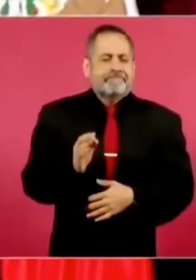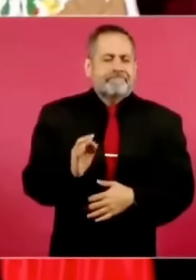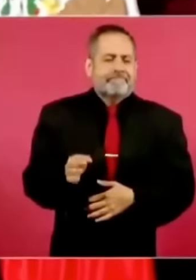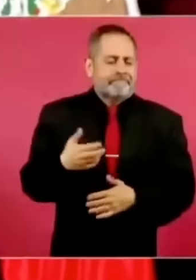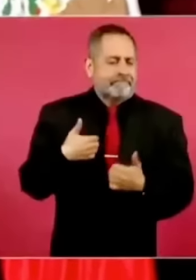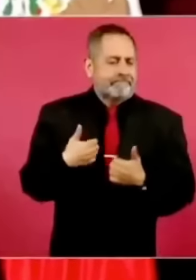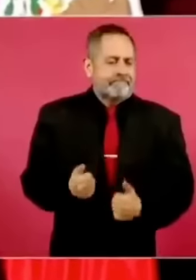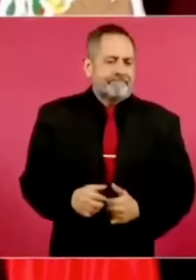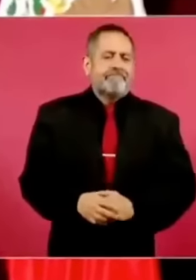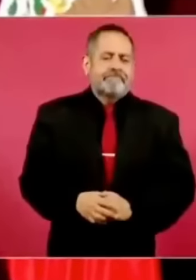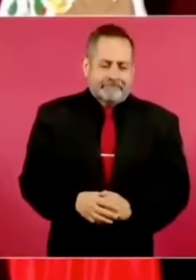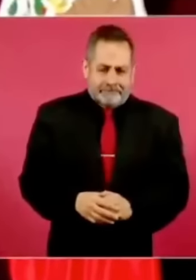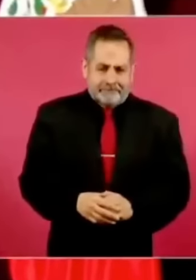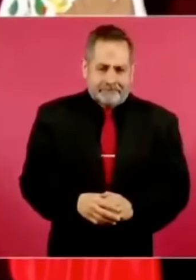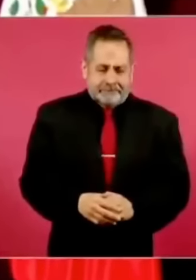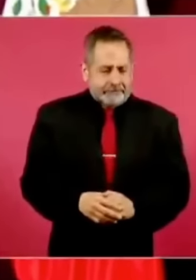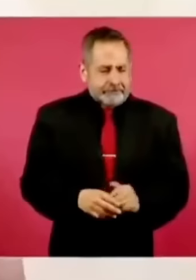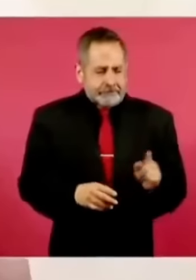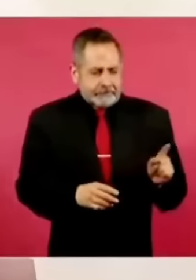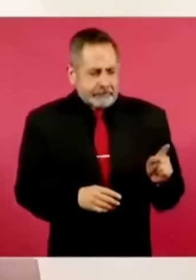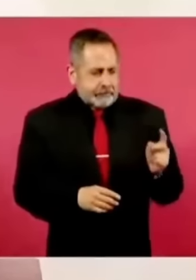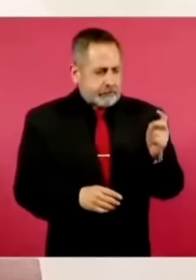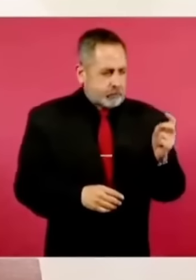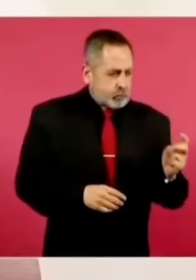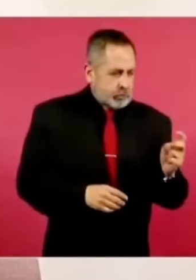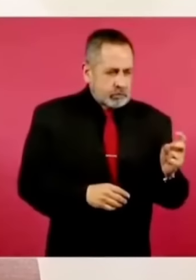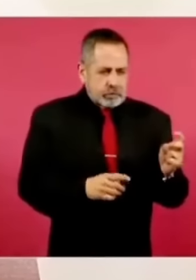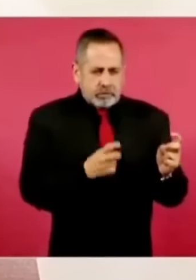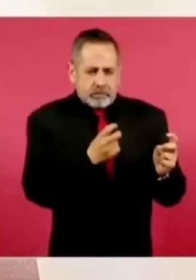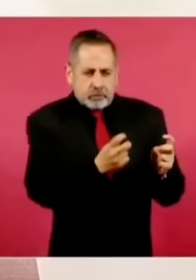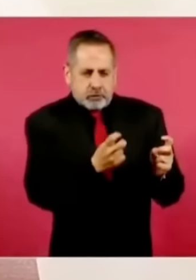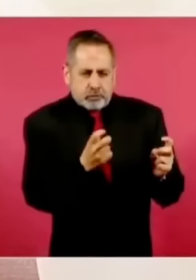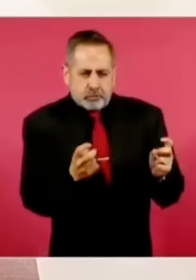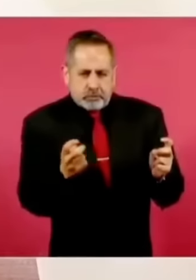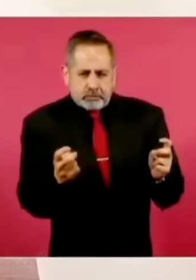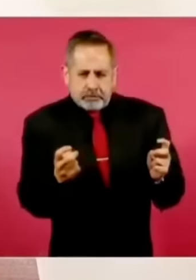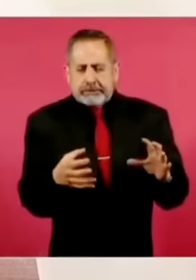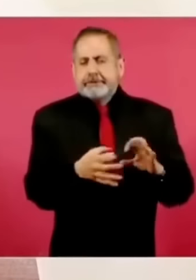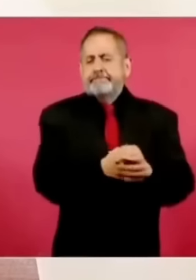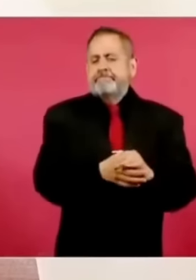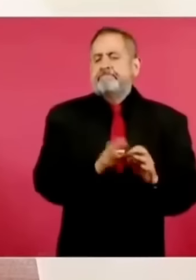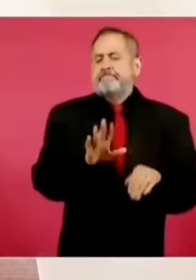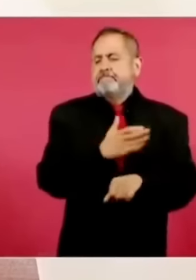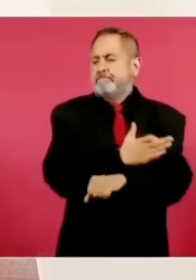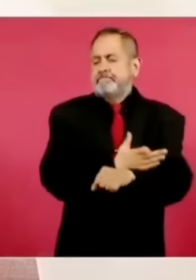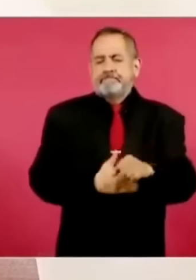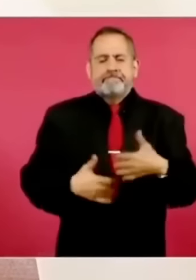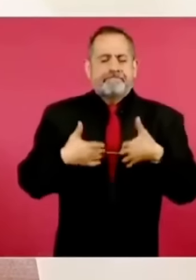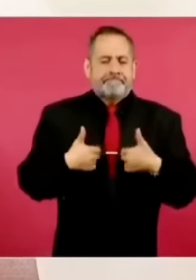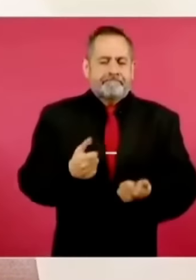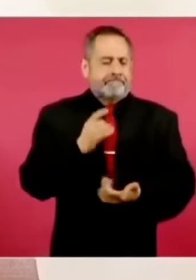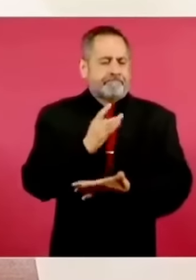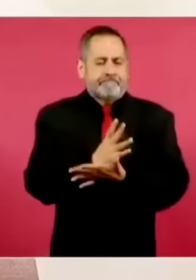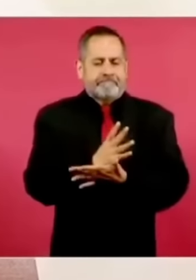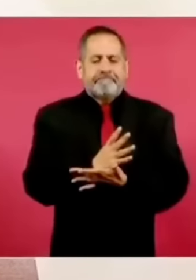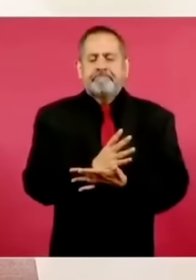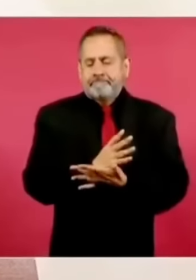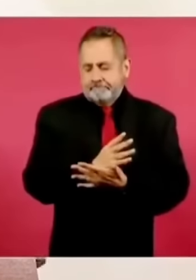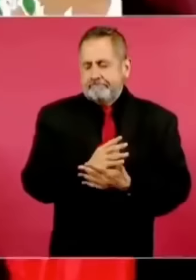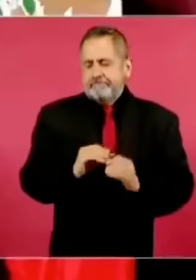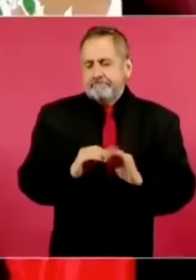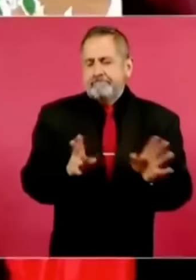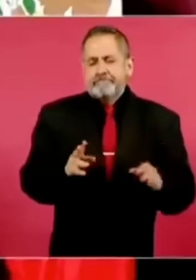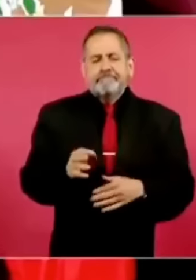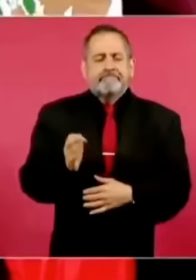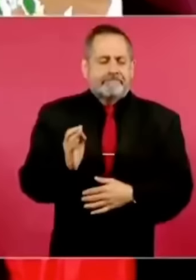y no hay texto sin contexto. Y no se pueden explicar las